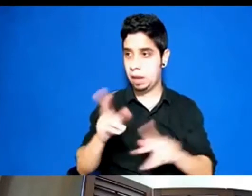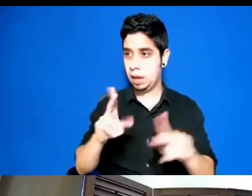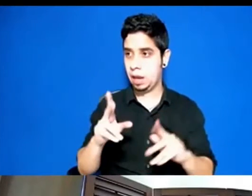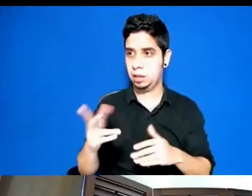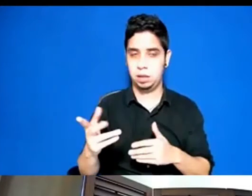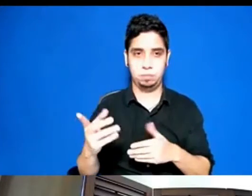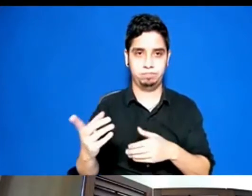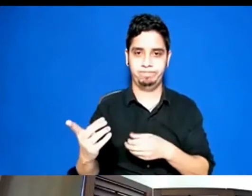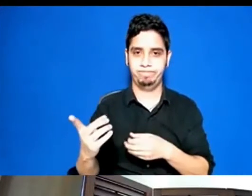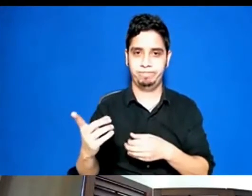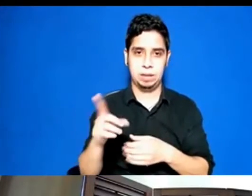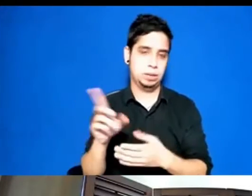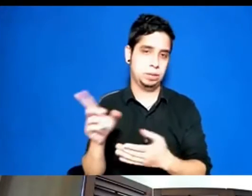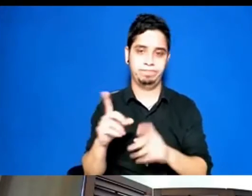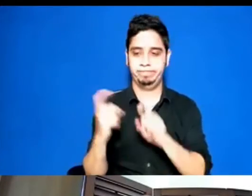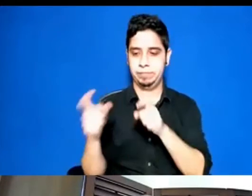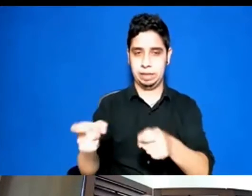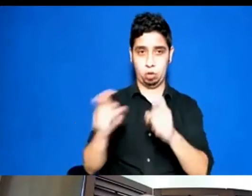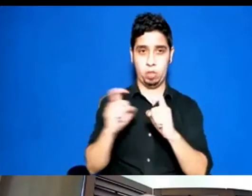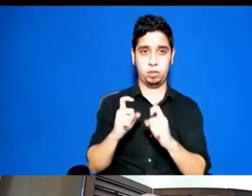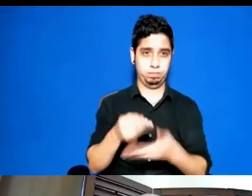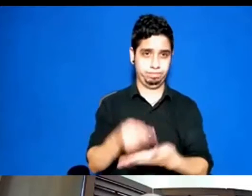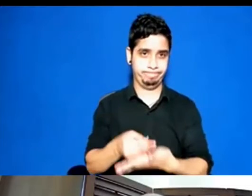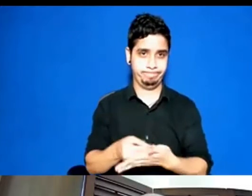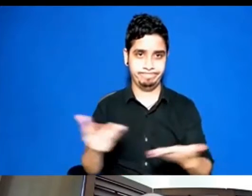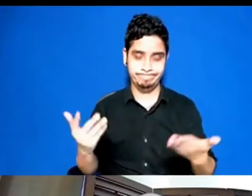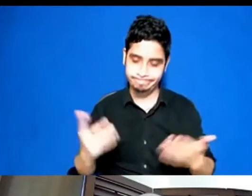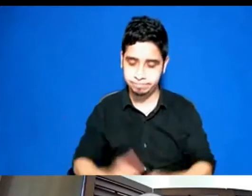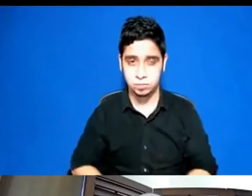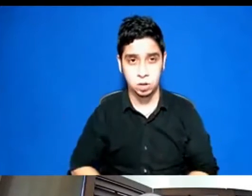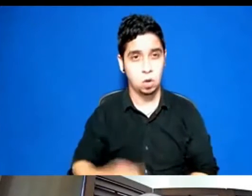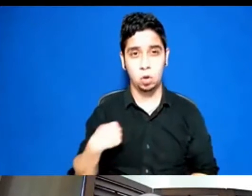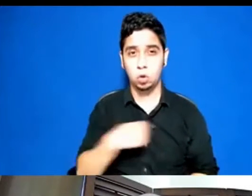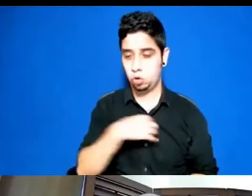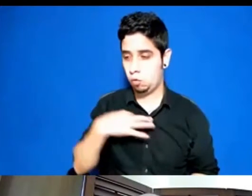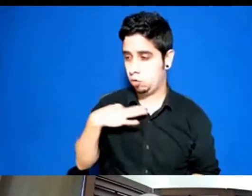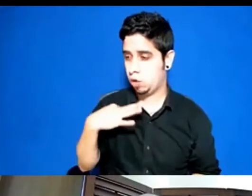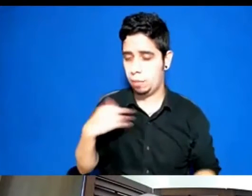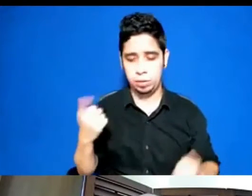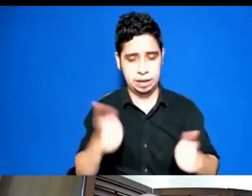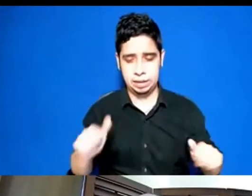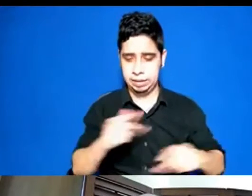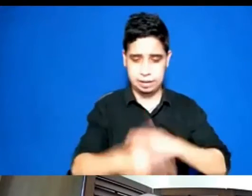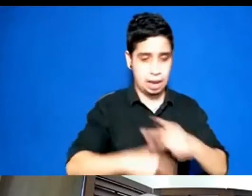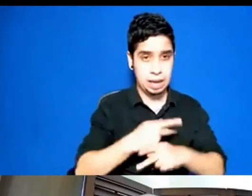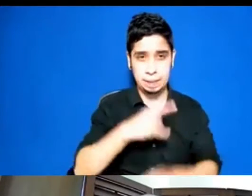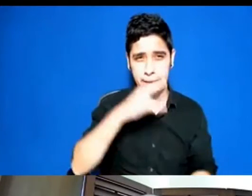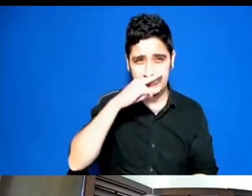Okay. Sí, porque somos voluntarios, o sea que y somos de todo tipo de voluntarios, desde niños